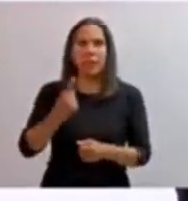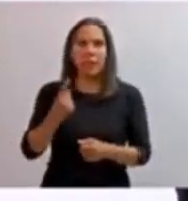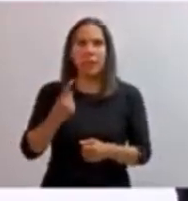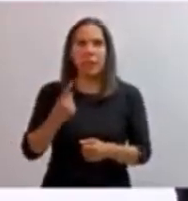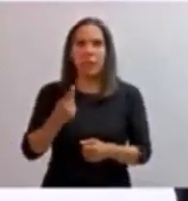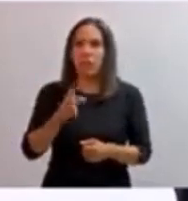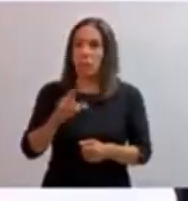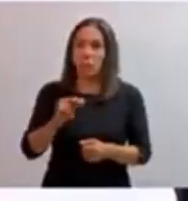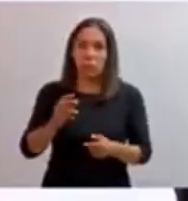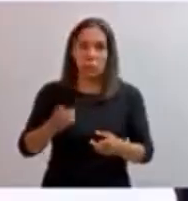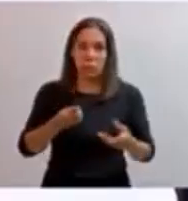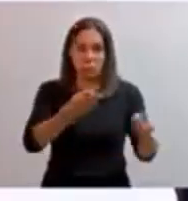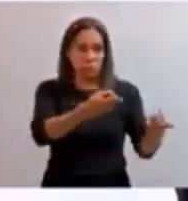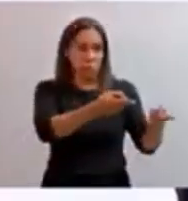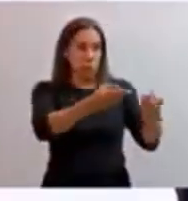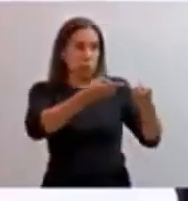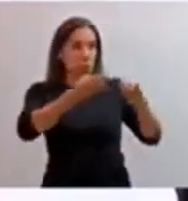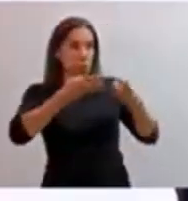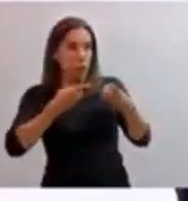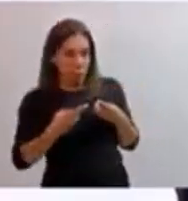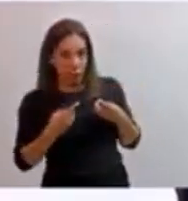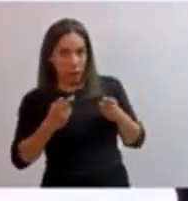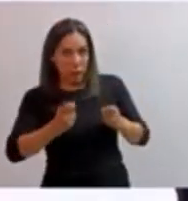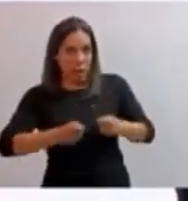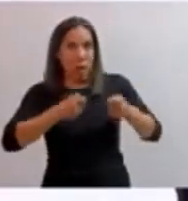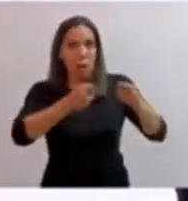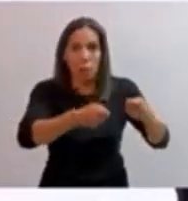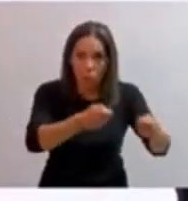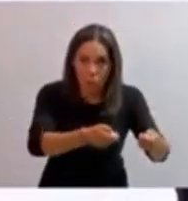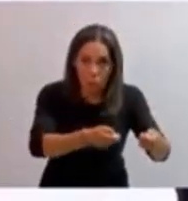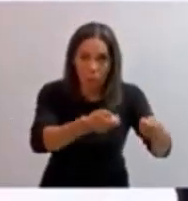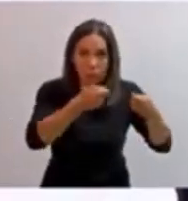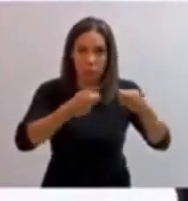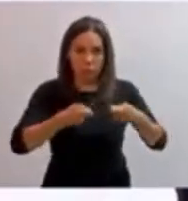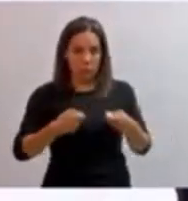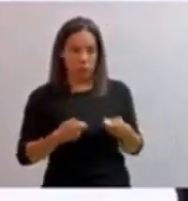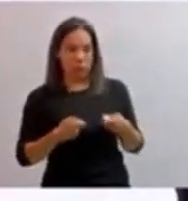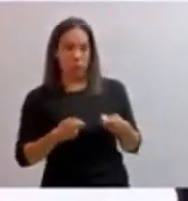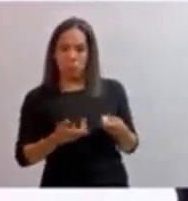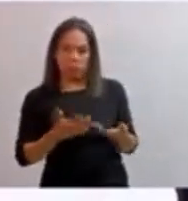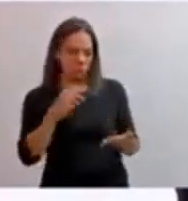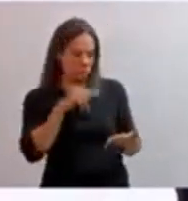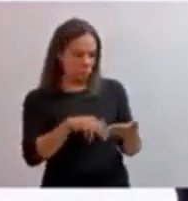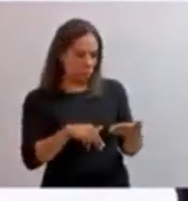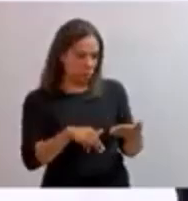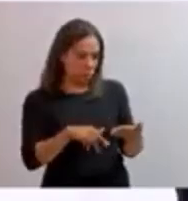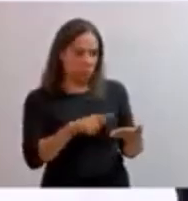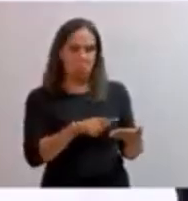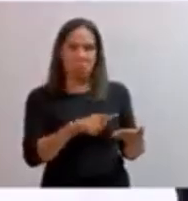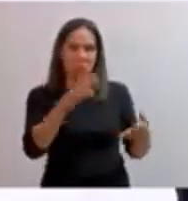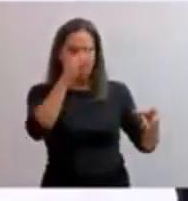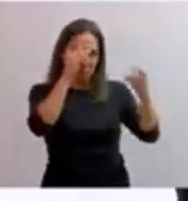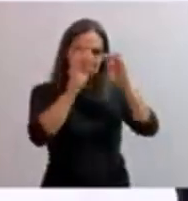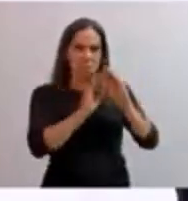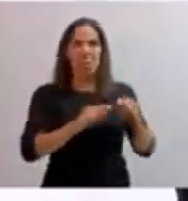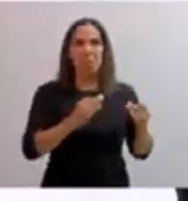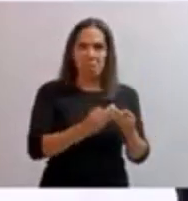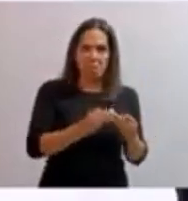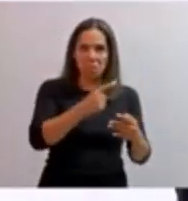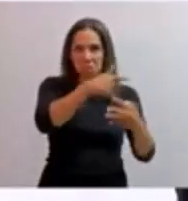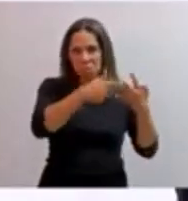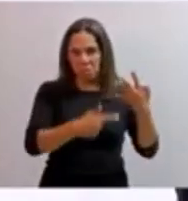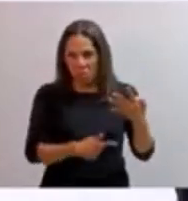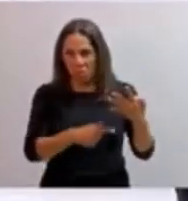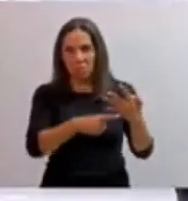la propuesta, aquí están todos los aprendizajes, por ejemplo, todos los contenidos en